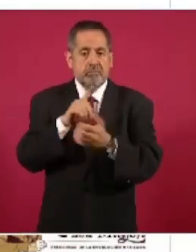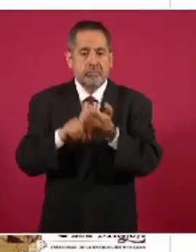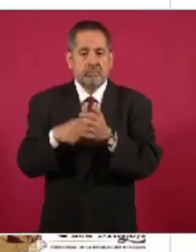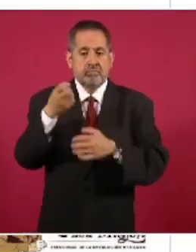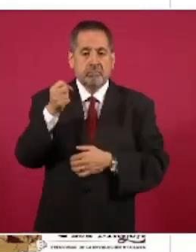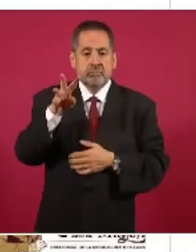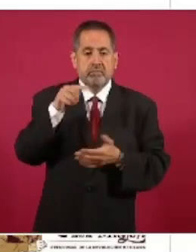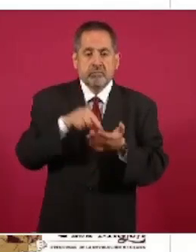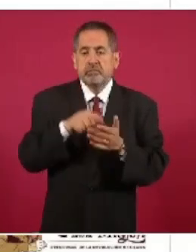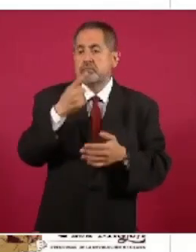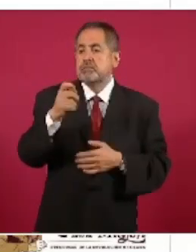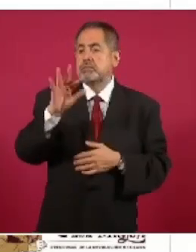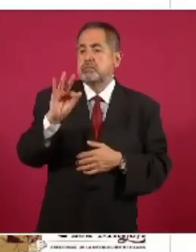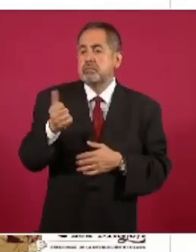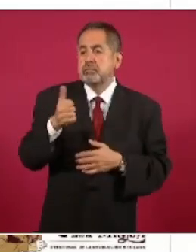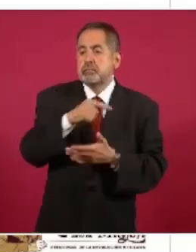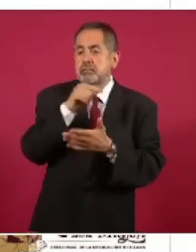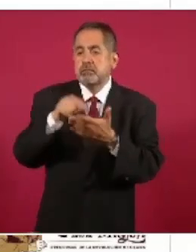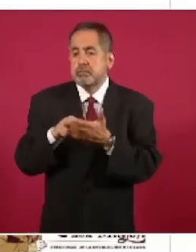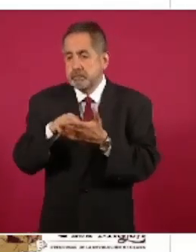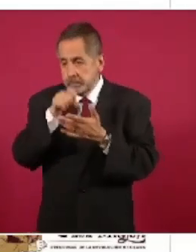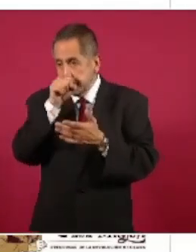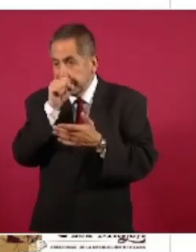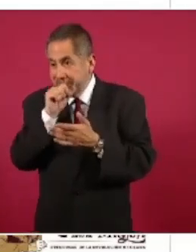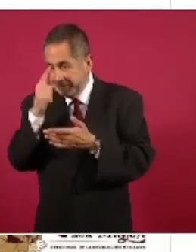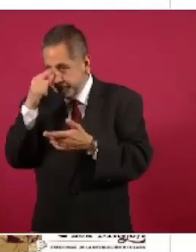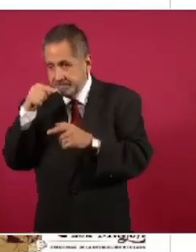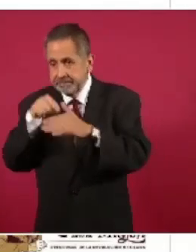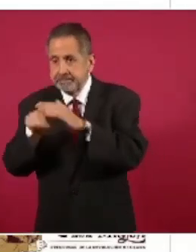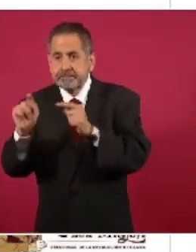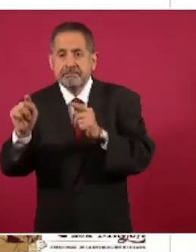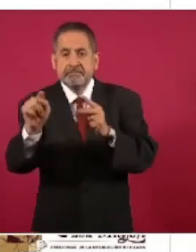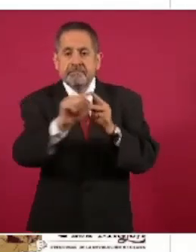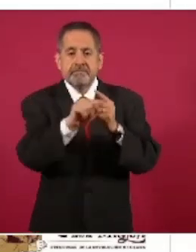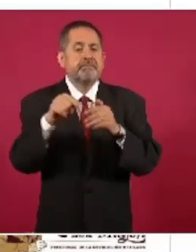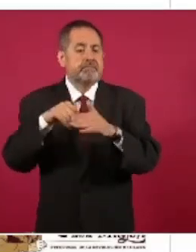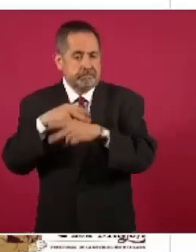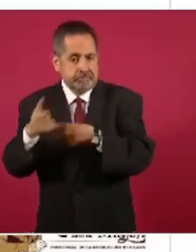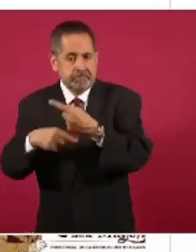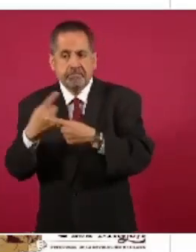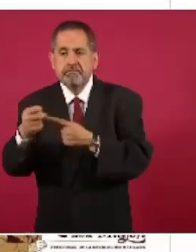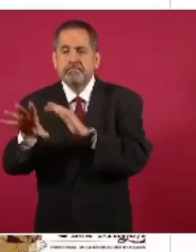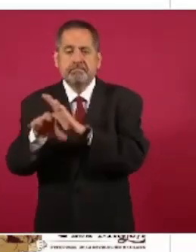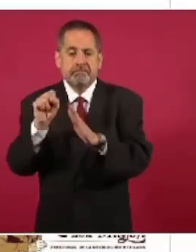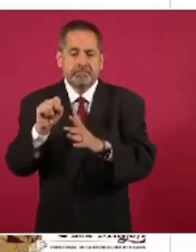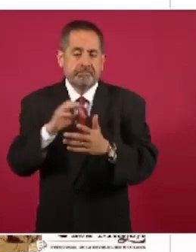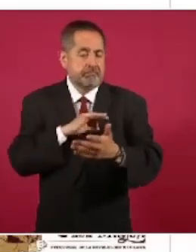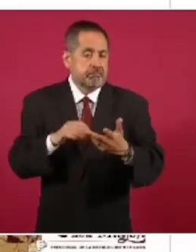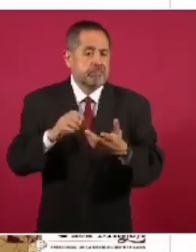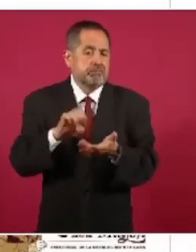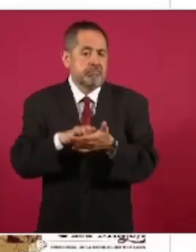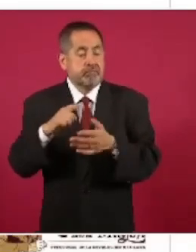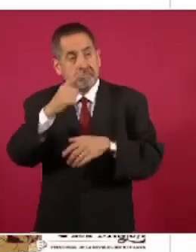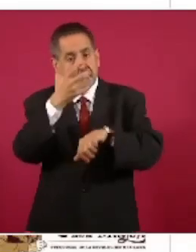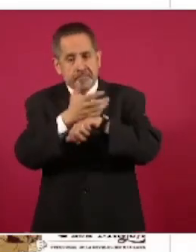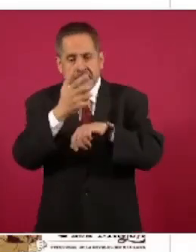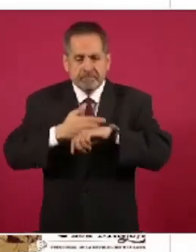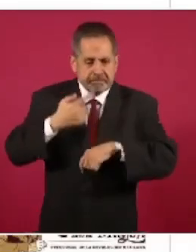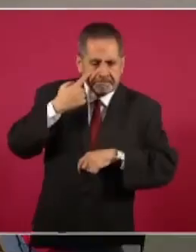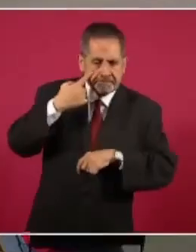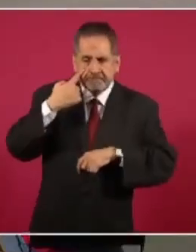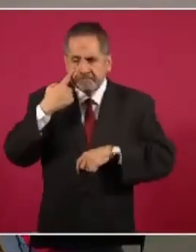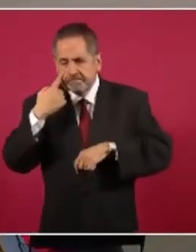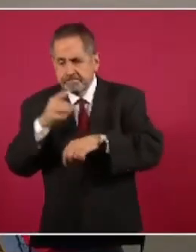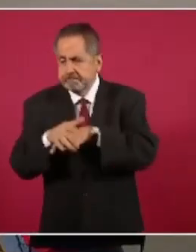19.146 ubicaciones. Entonces realmente hay que fijarnos en los Estados Unidos qué remesadora es la que vamos